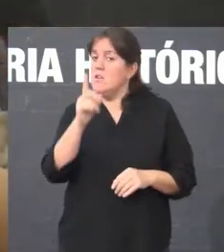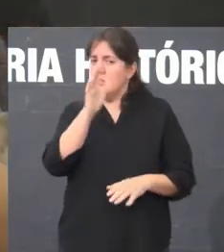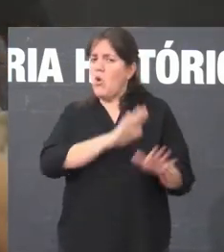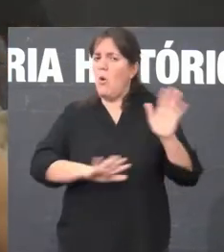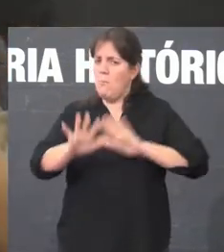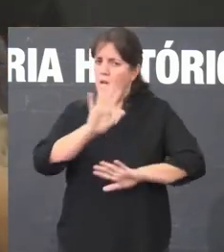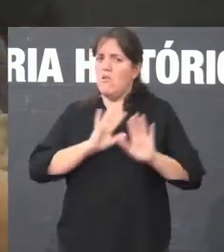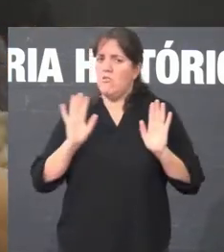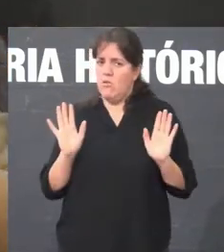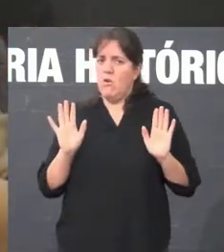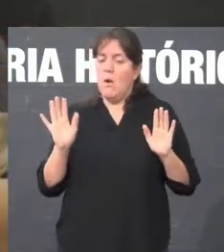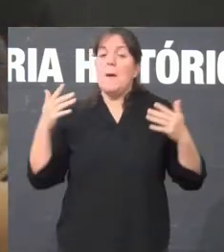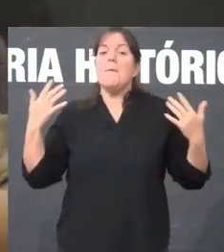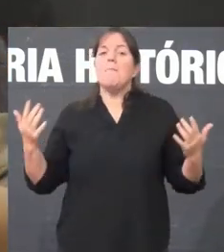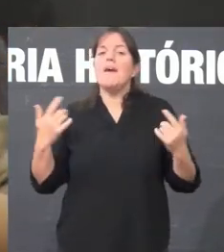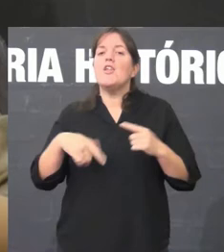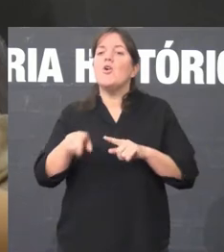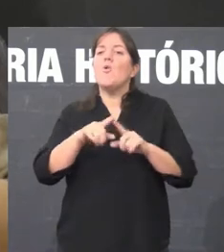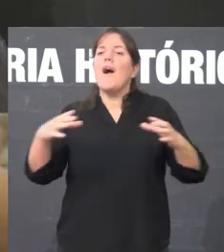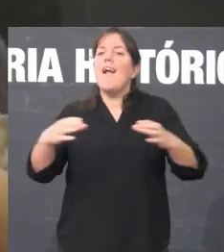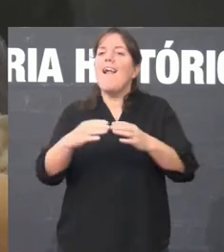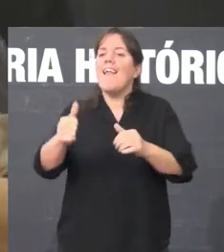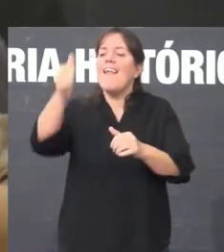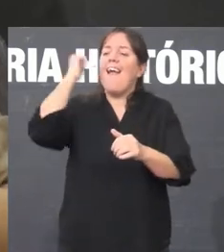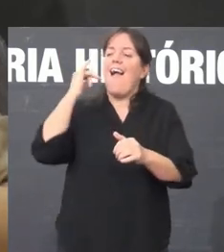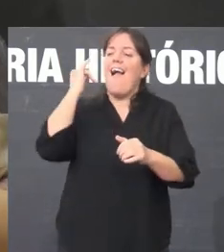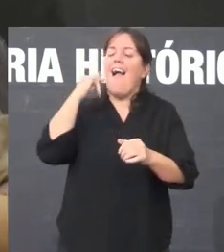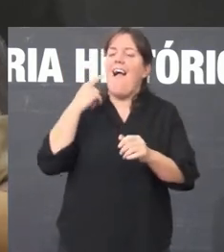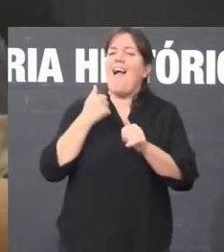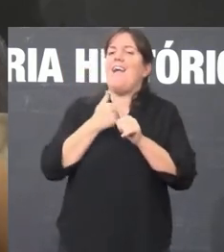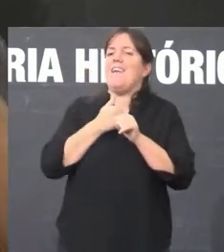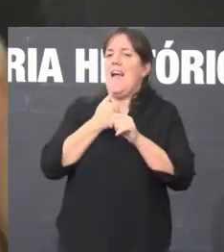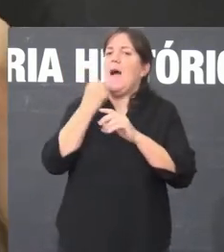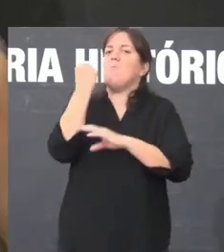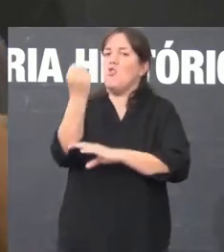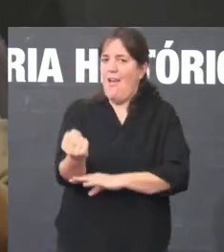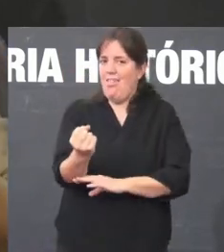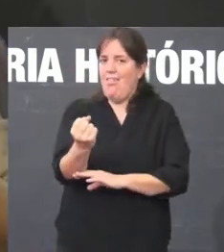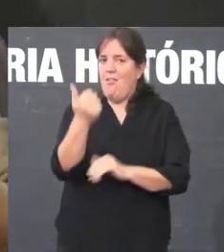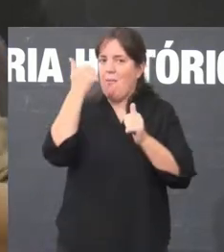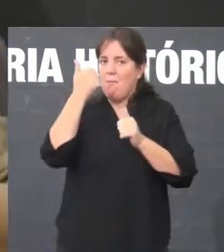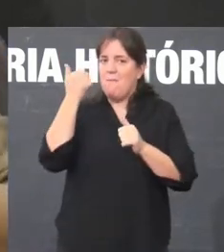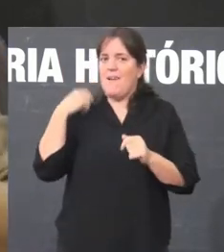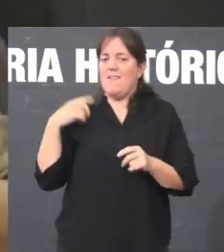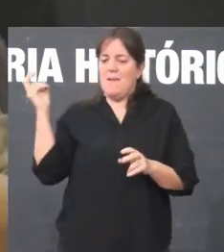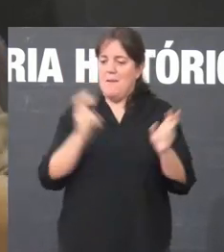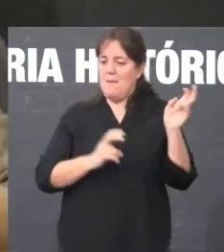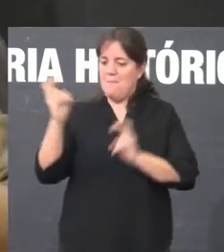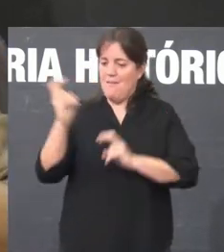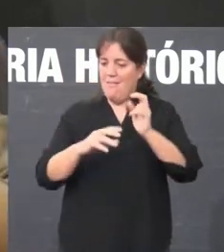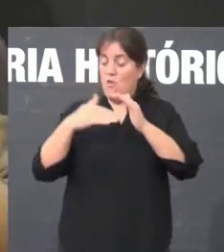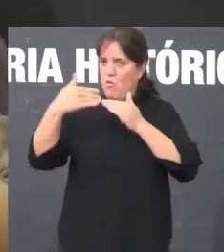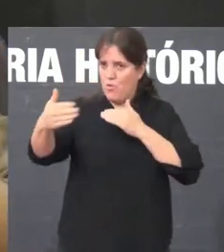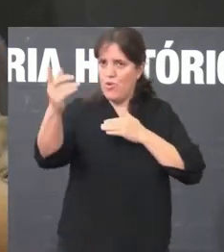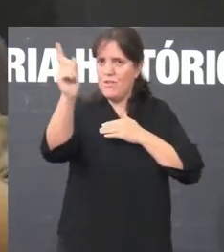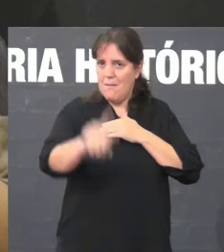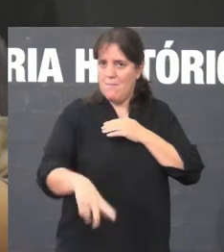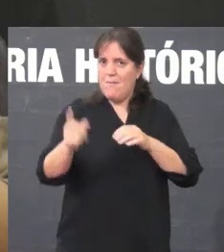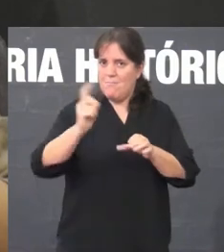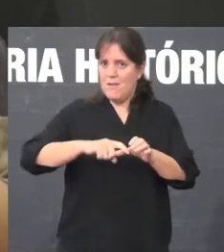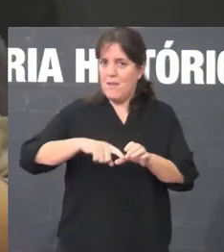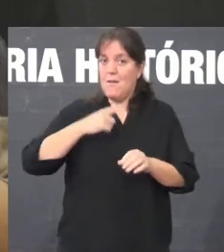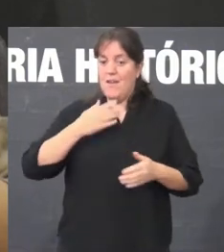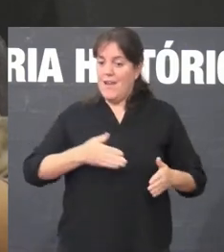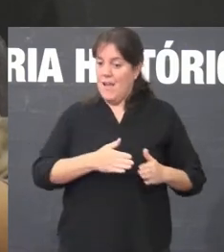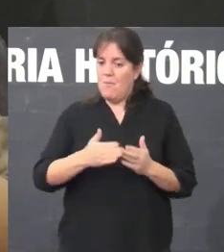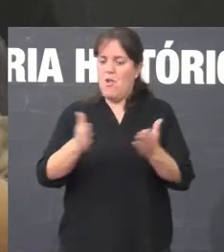pero tamén detrás vimos máis xente vai vir, e máis xente virá, e abrirá ese